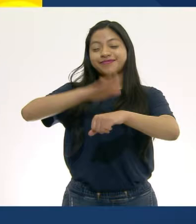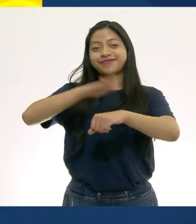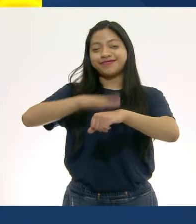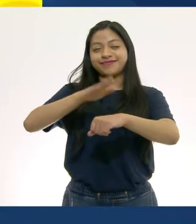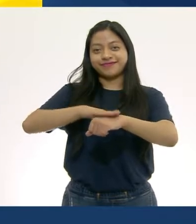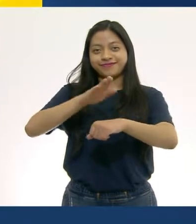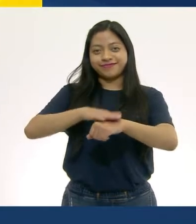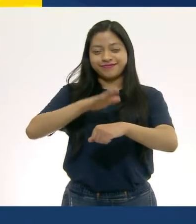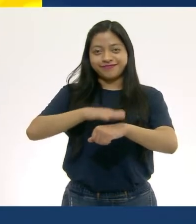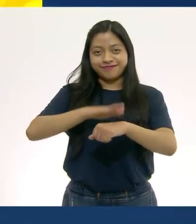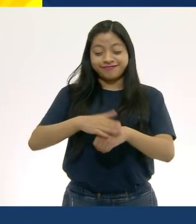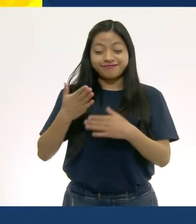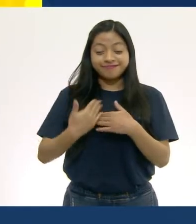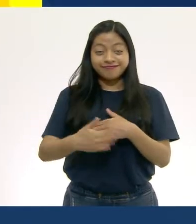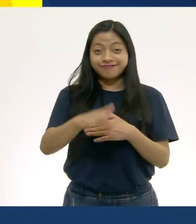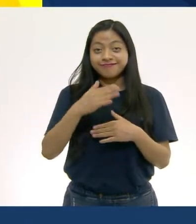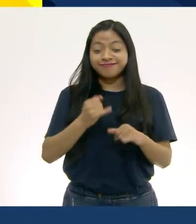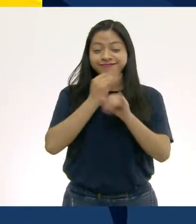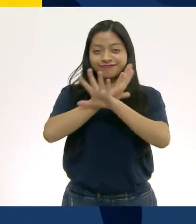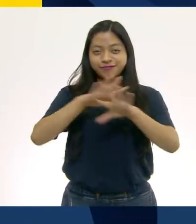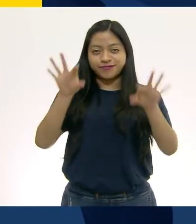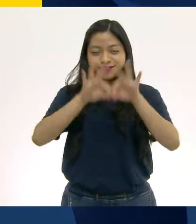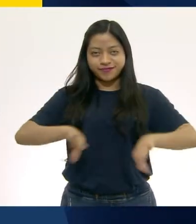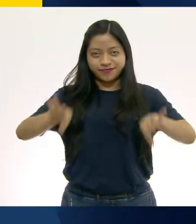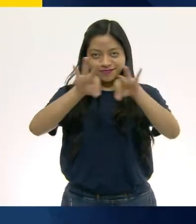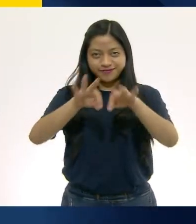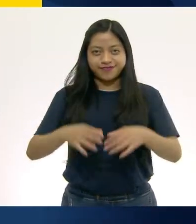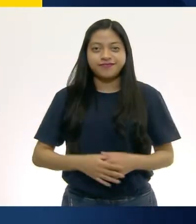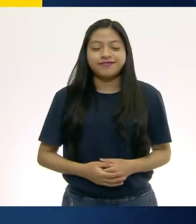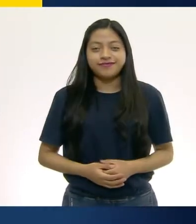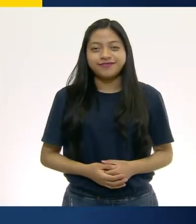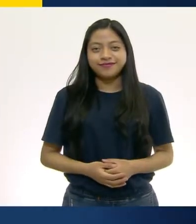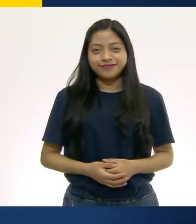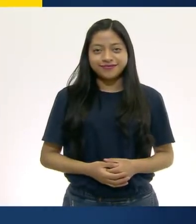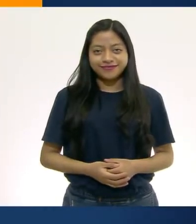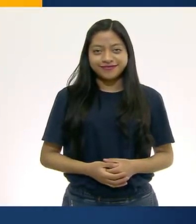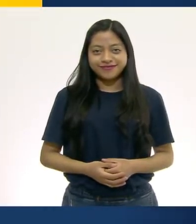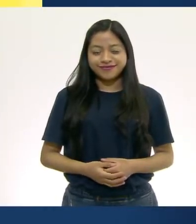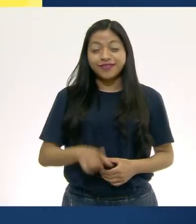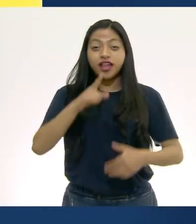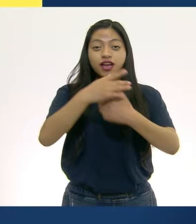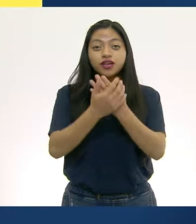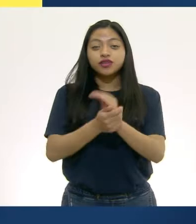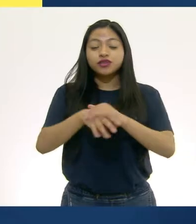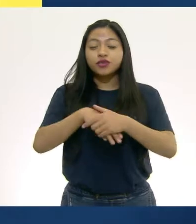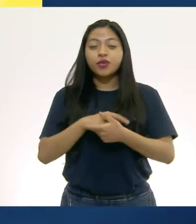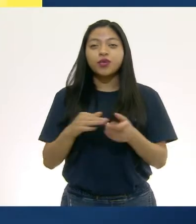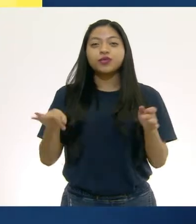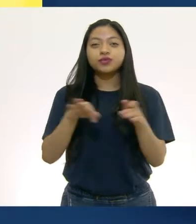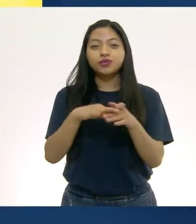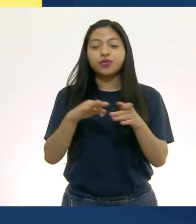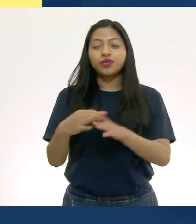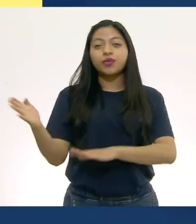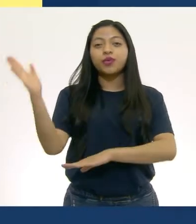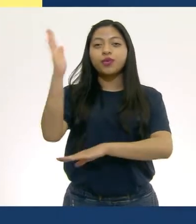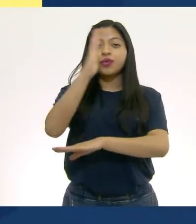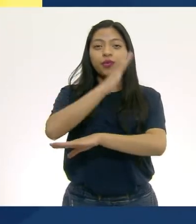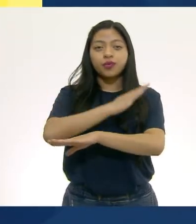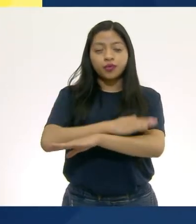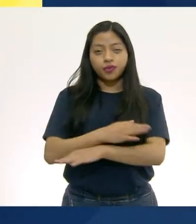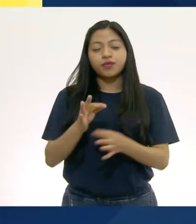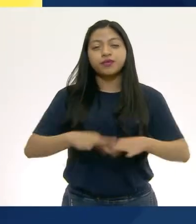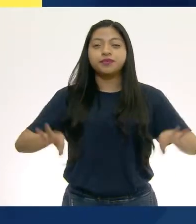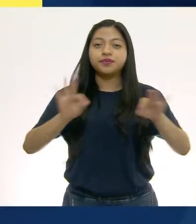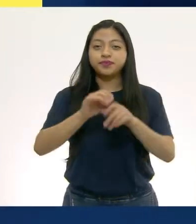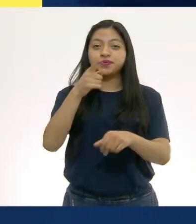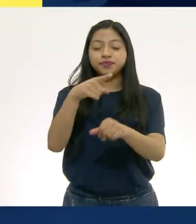¡Atención! ¡Atención! A continuación, información importante. Lavarnos las manos varias veces al día es